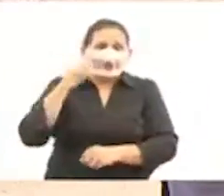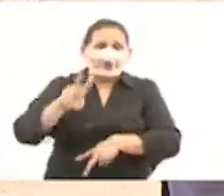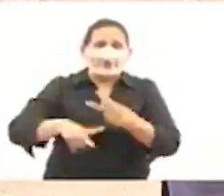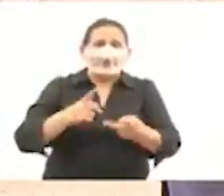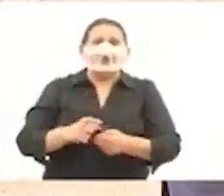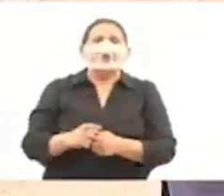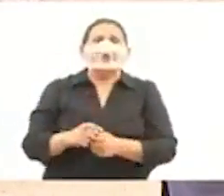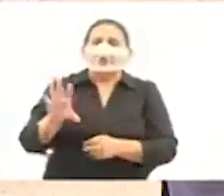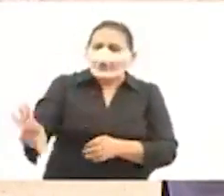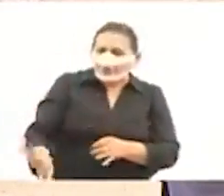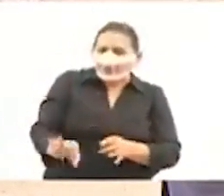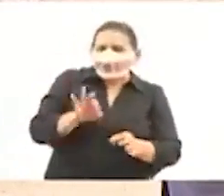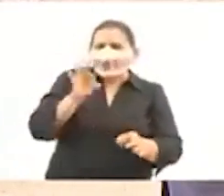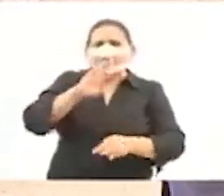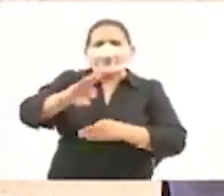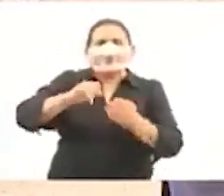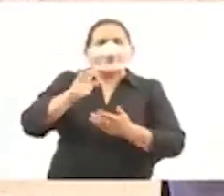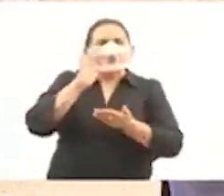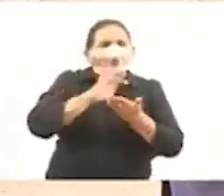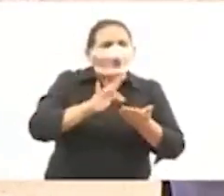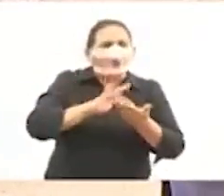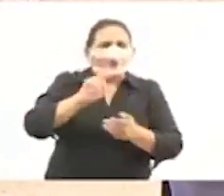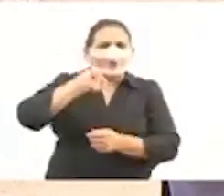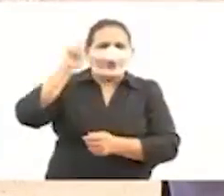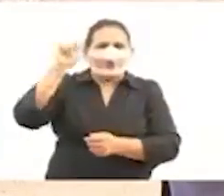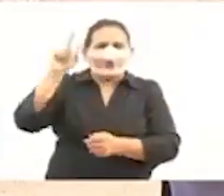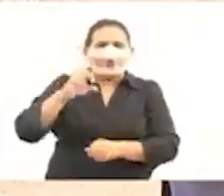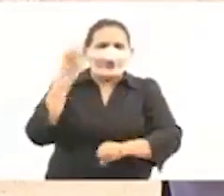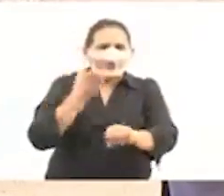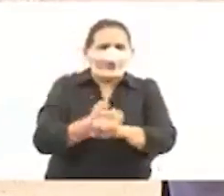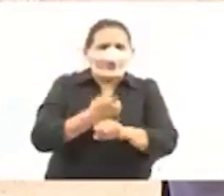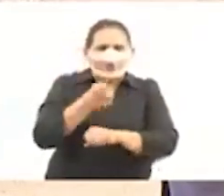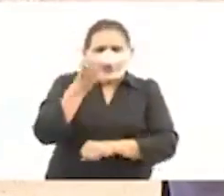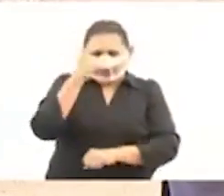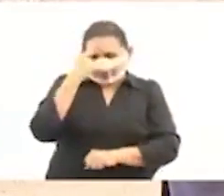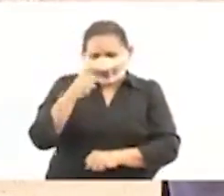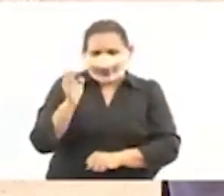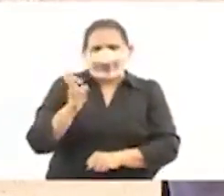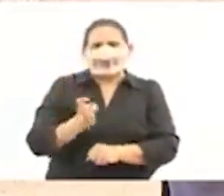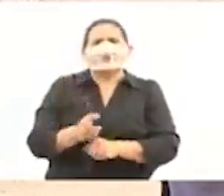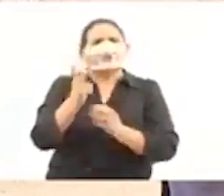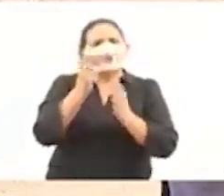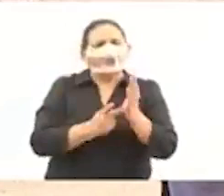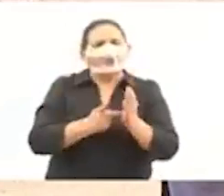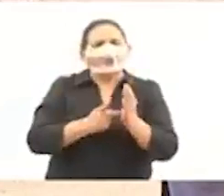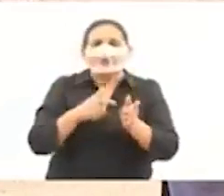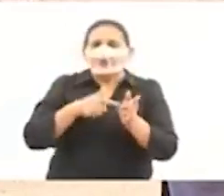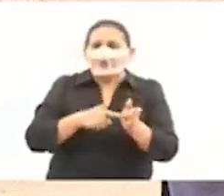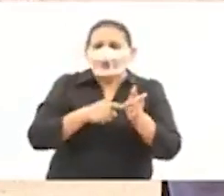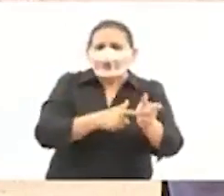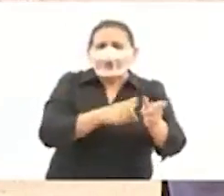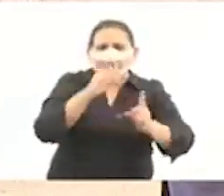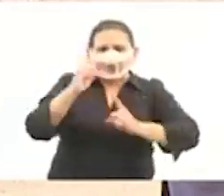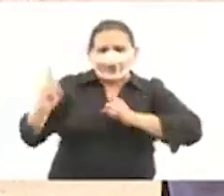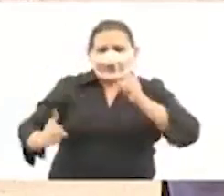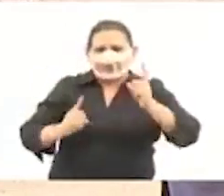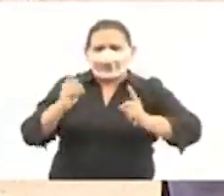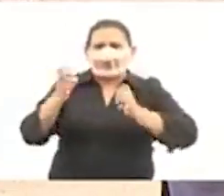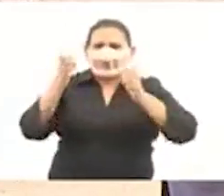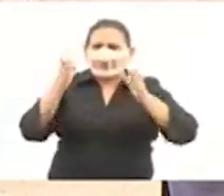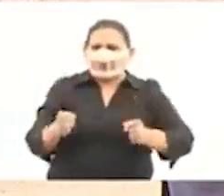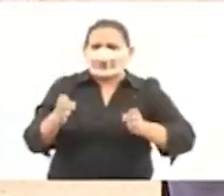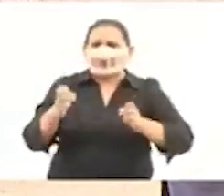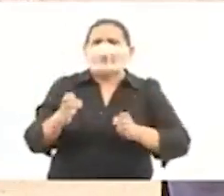encontrar todo el apoyo de las autoridades estatales para que estos proyectos no solamente se sigan desarrollando sino que los que están